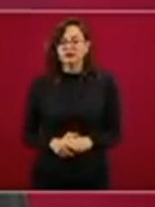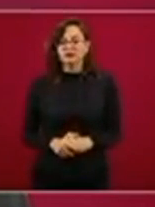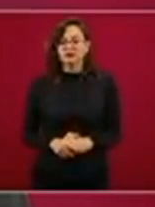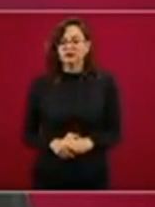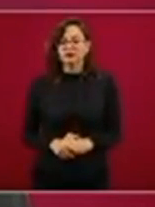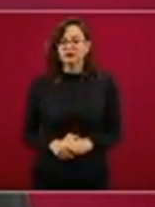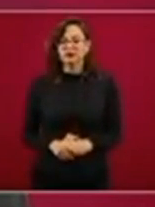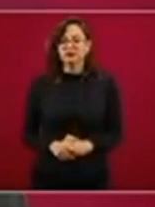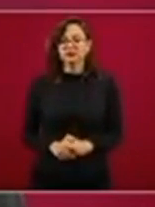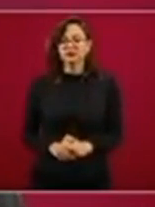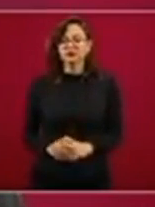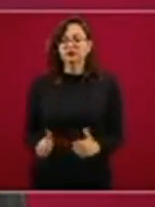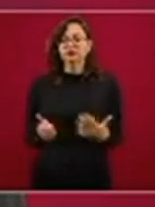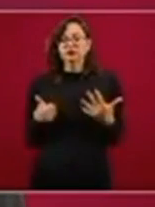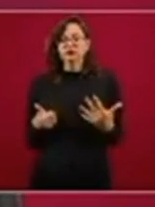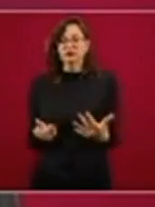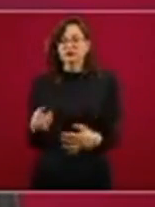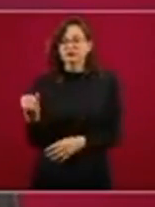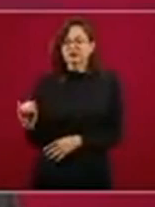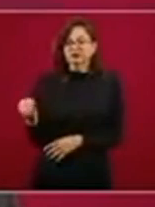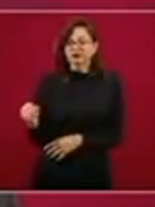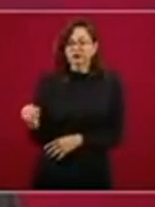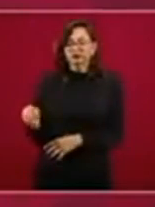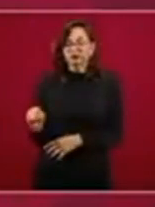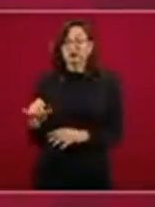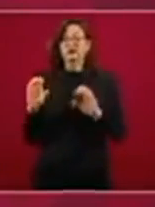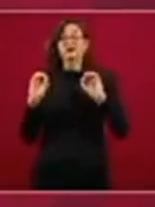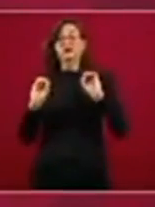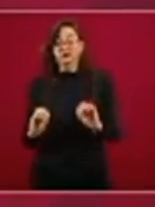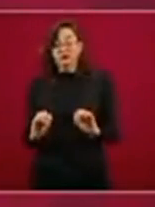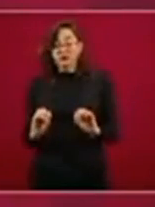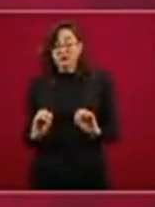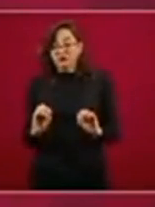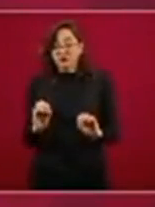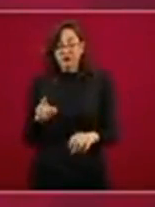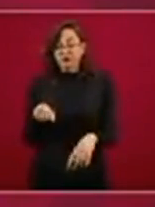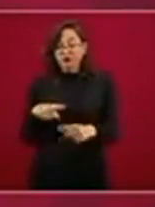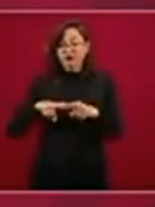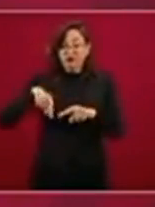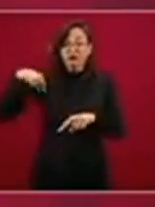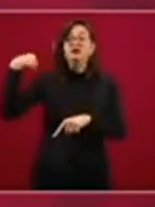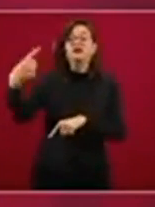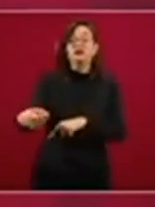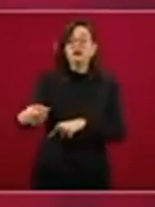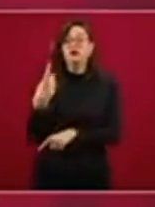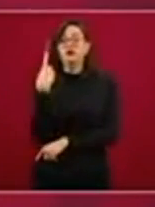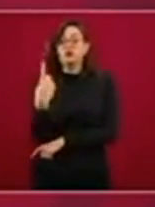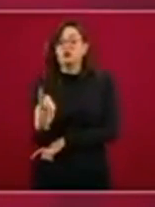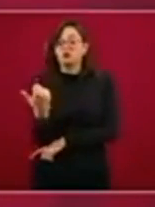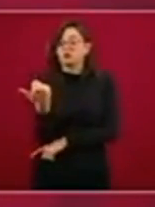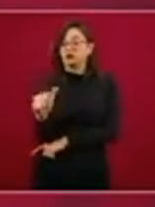6 de junio, ese día. O parece que el primero de agosto.